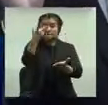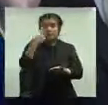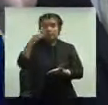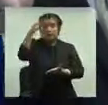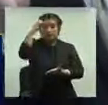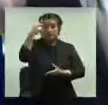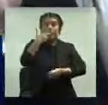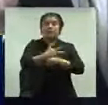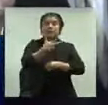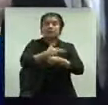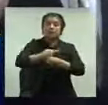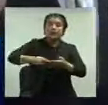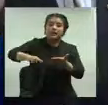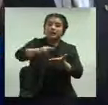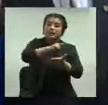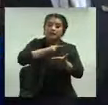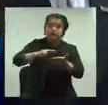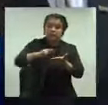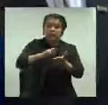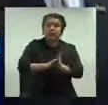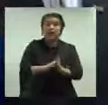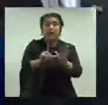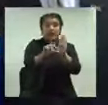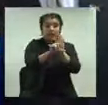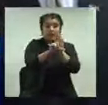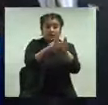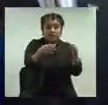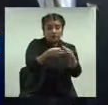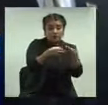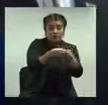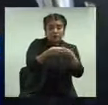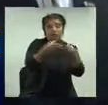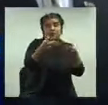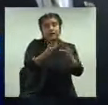Política de la República de Guatemala, Ley de Comisiones de